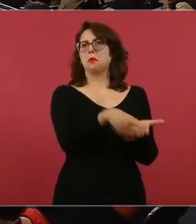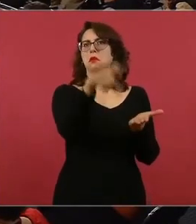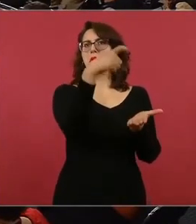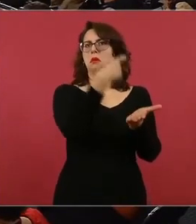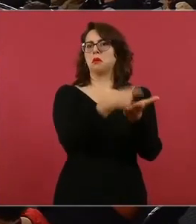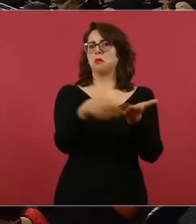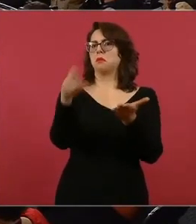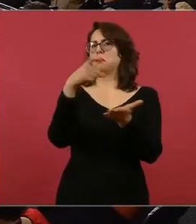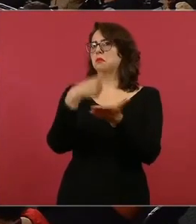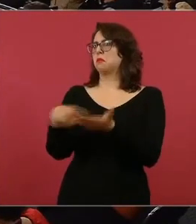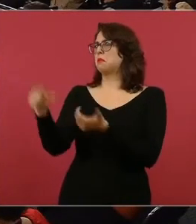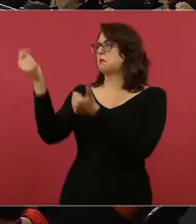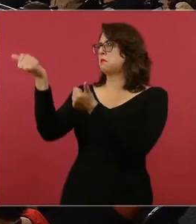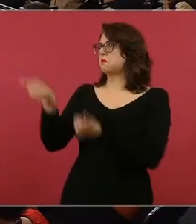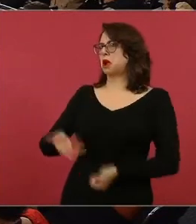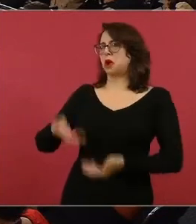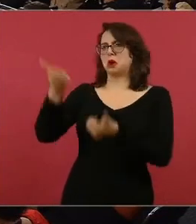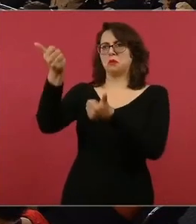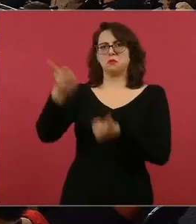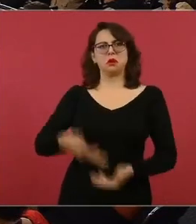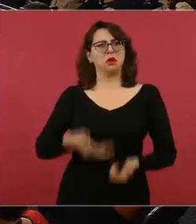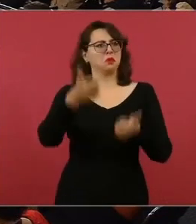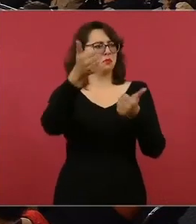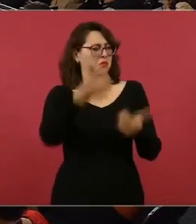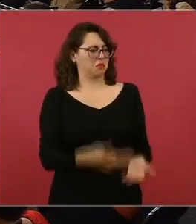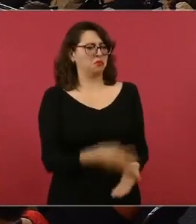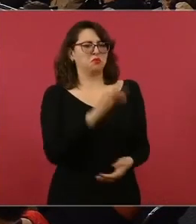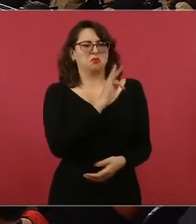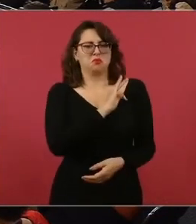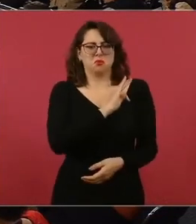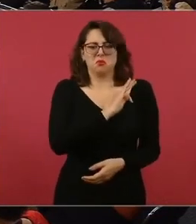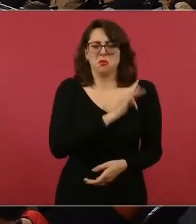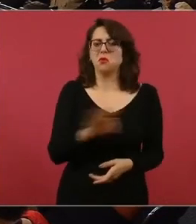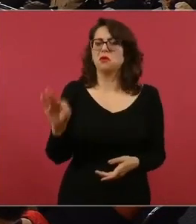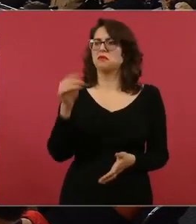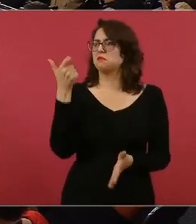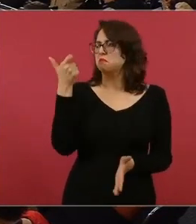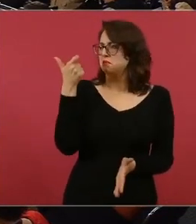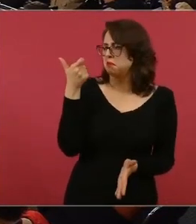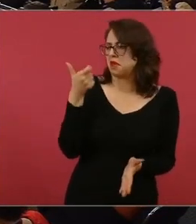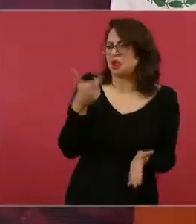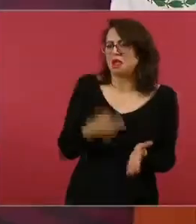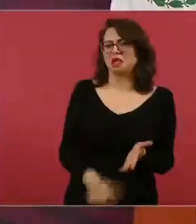se quitaron todos los apoyos al campo, a la industria.